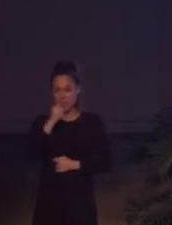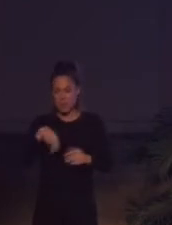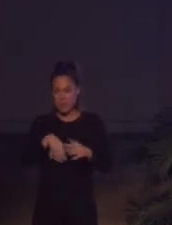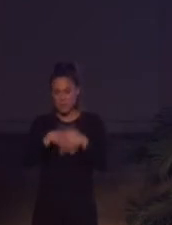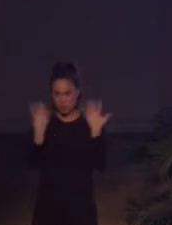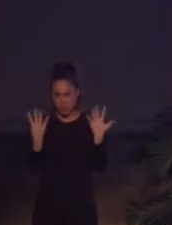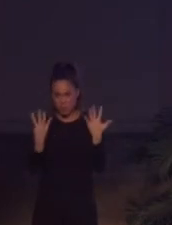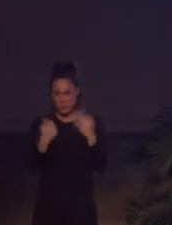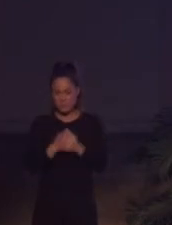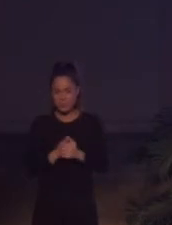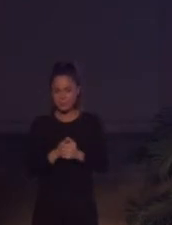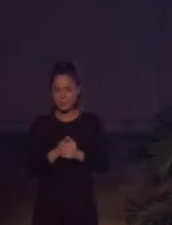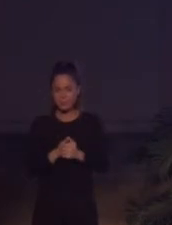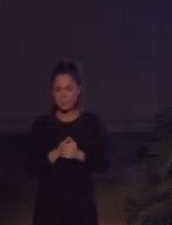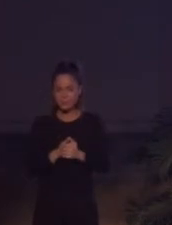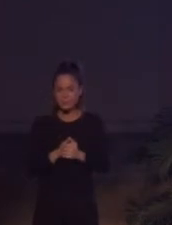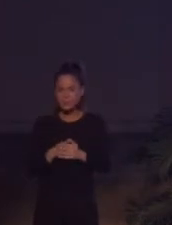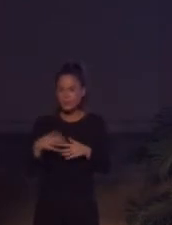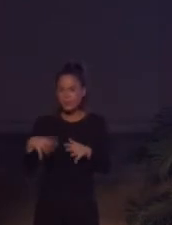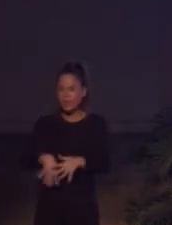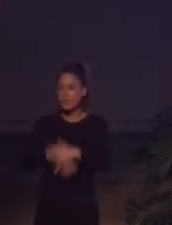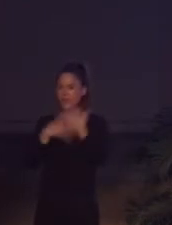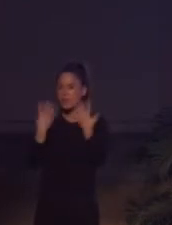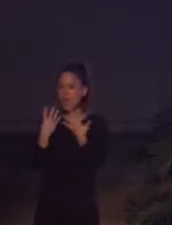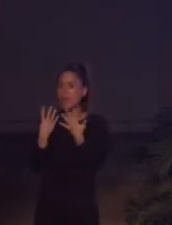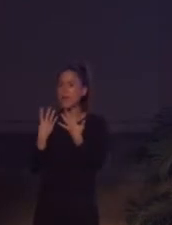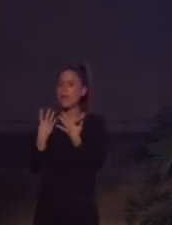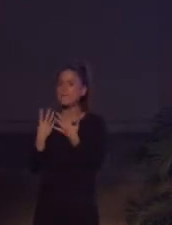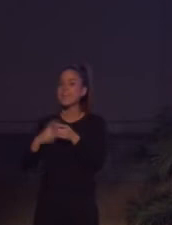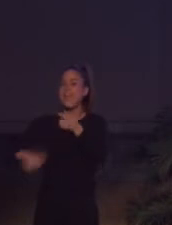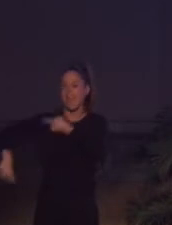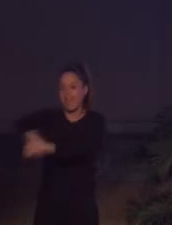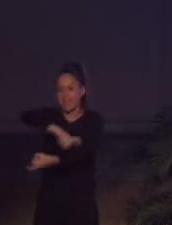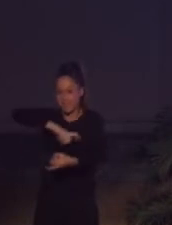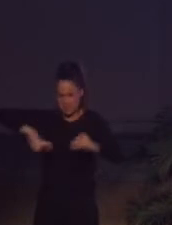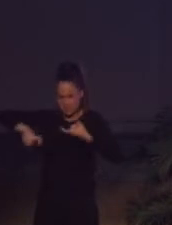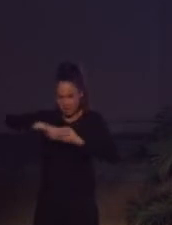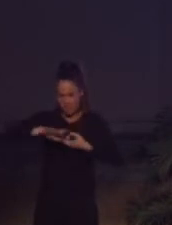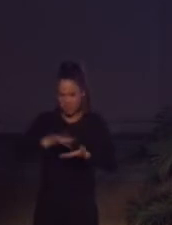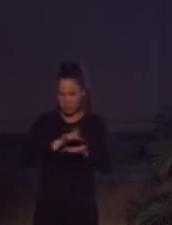y era el 10º aniversario de Parole de Queer. Katia nos propone hacer una revista.